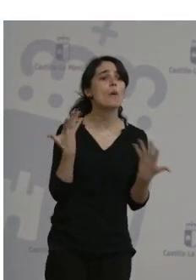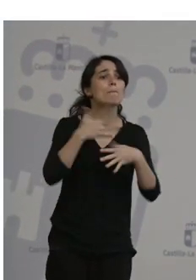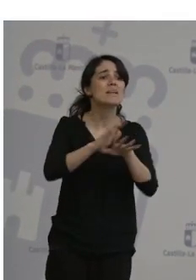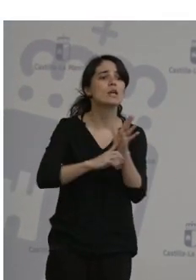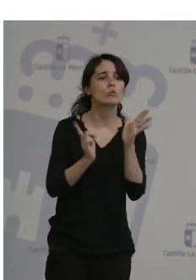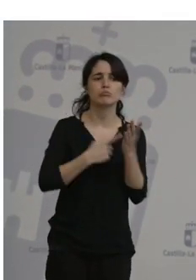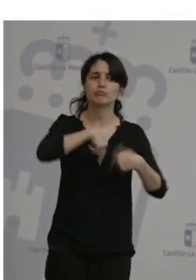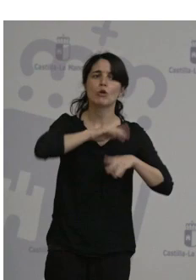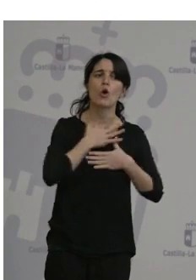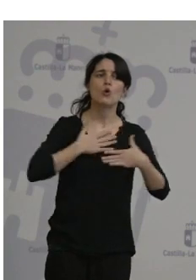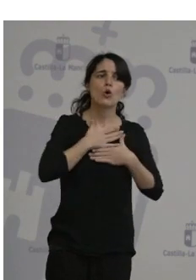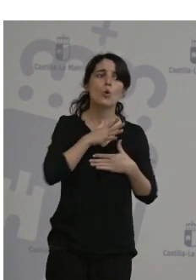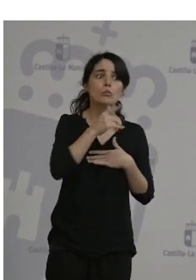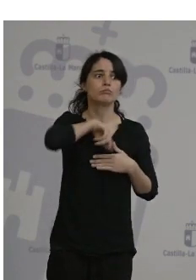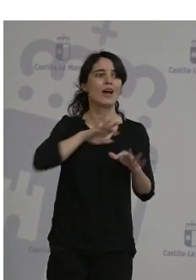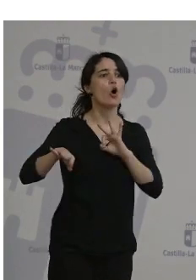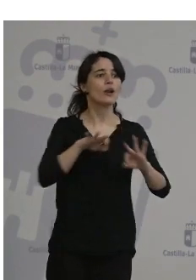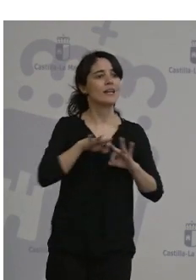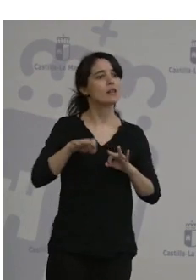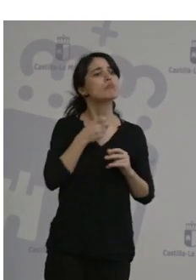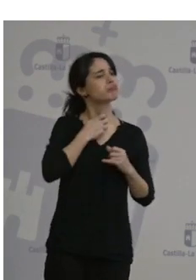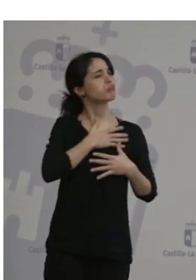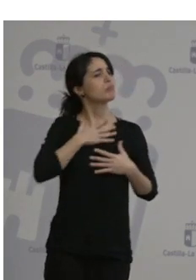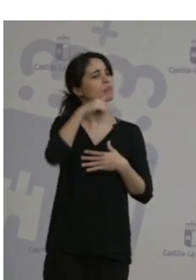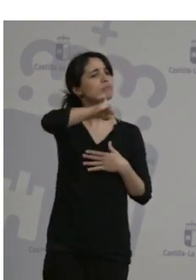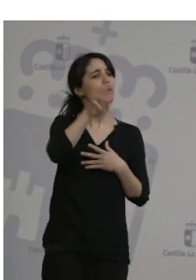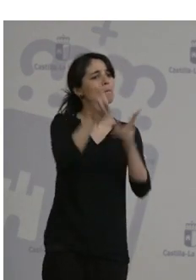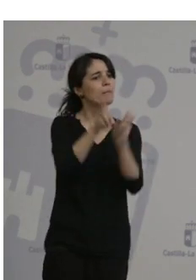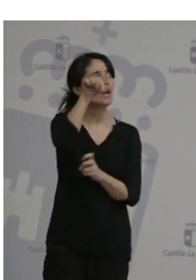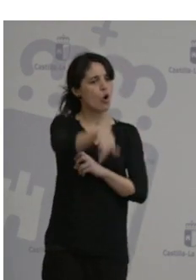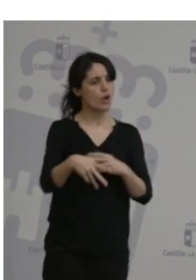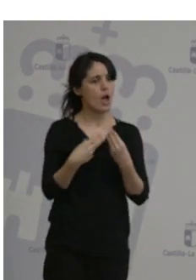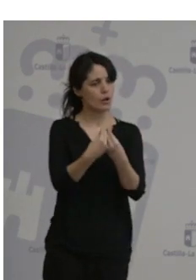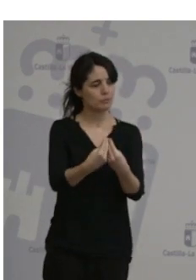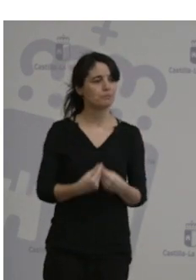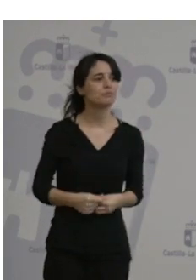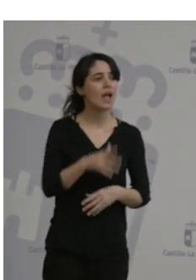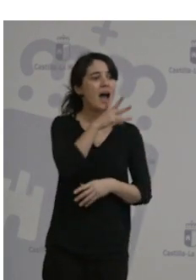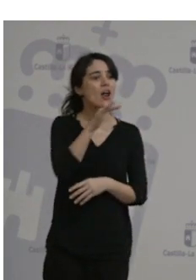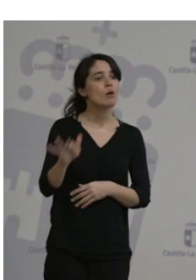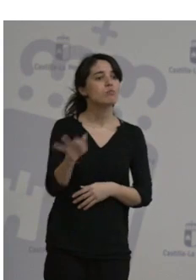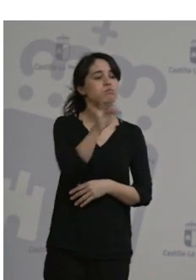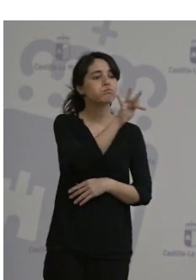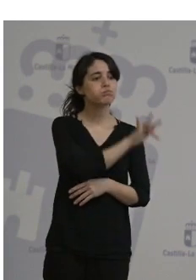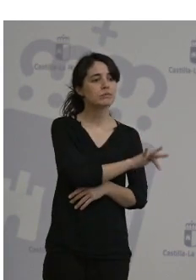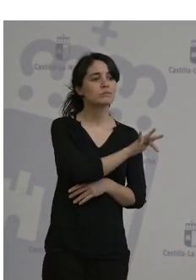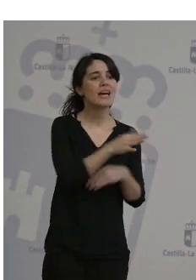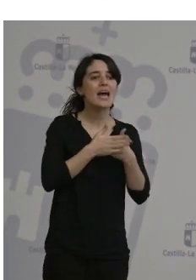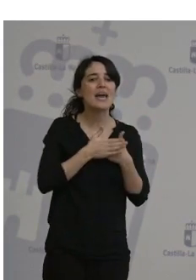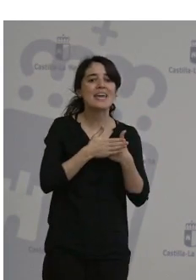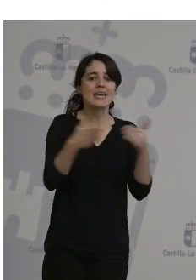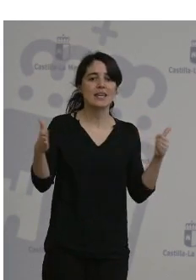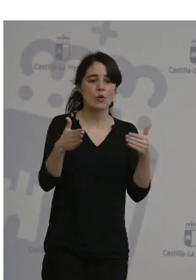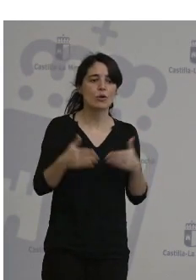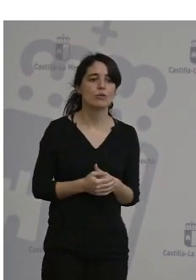acto, el contar con todos vosotros aquí en el día de hoy y vamos a dar paso a nuestra inauguración.